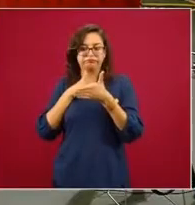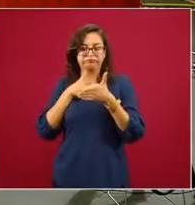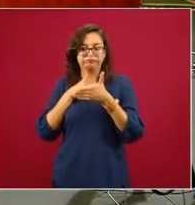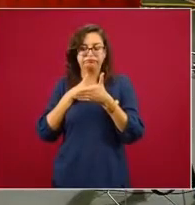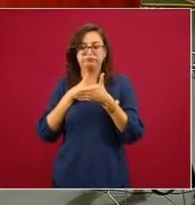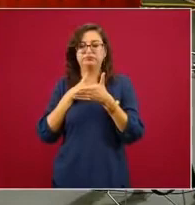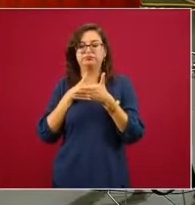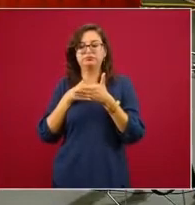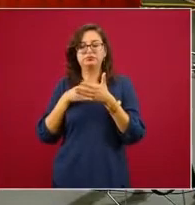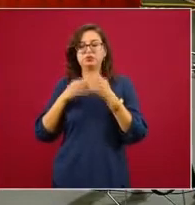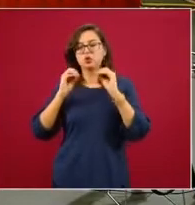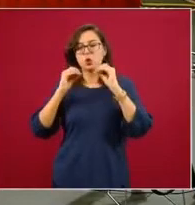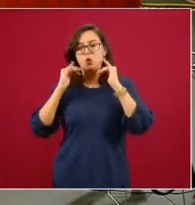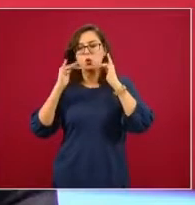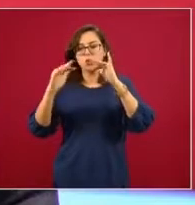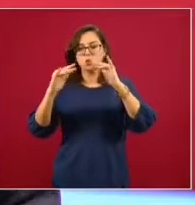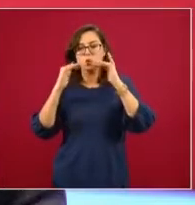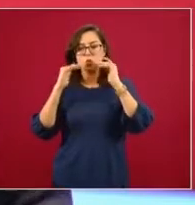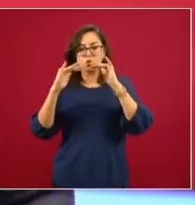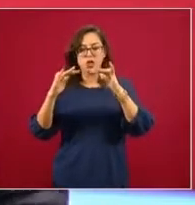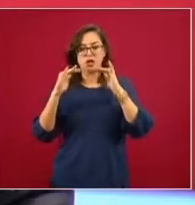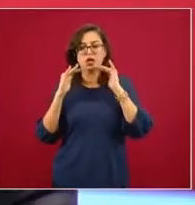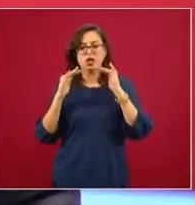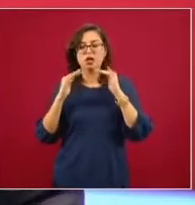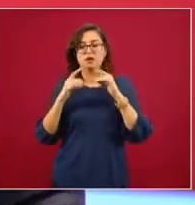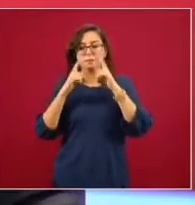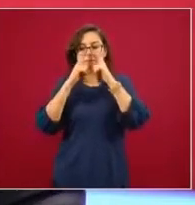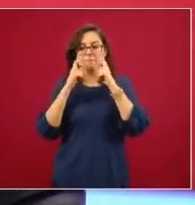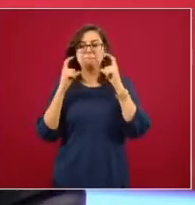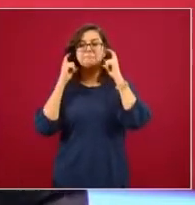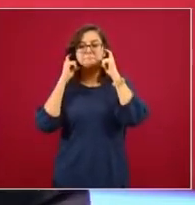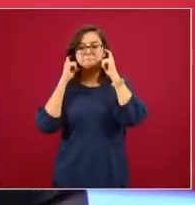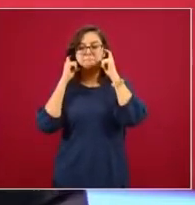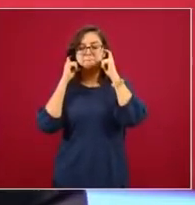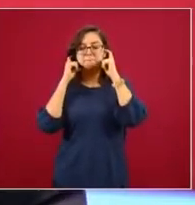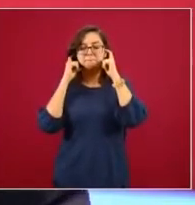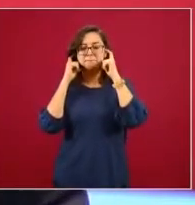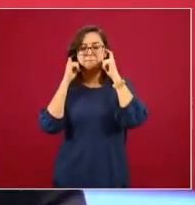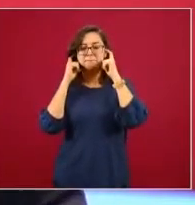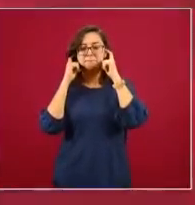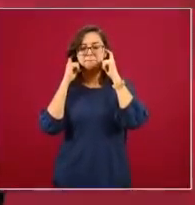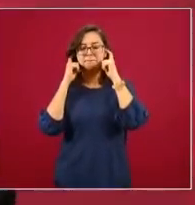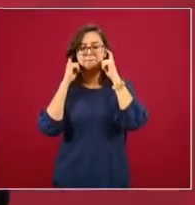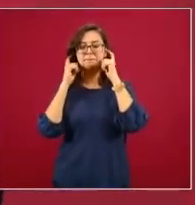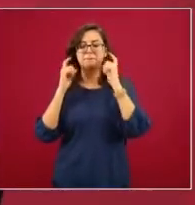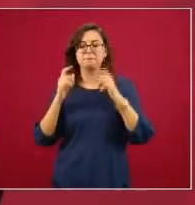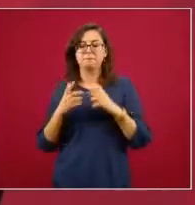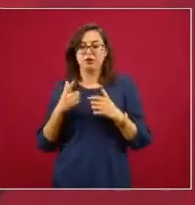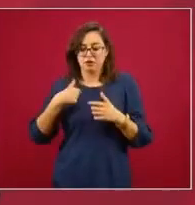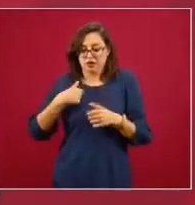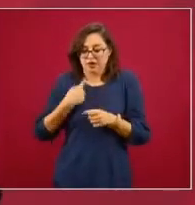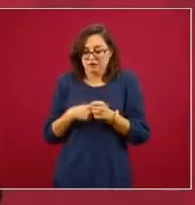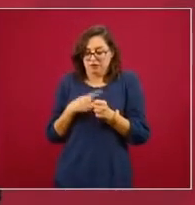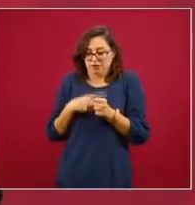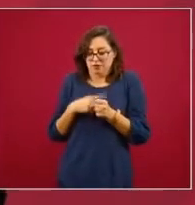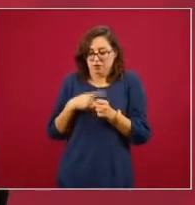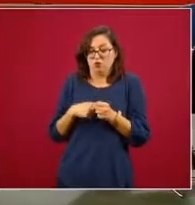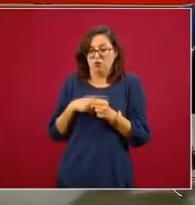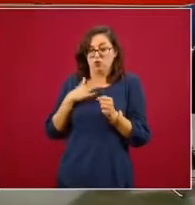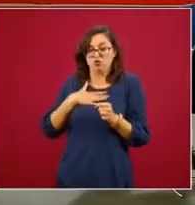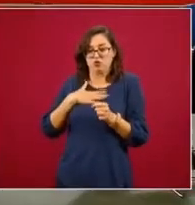sea en aerosol o en gotas y gotículas, a partir de el aparato respiratorio de quien está